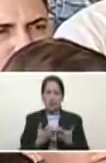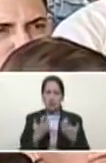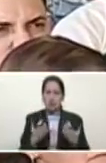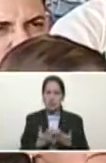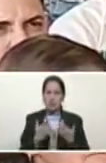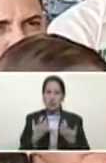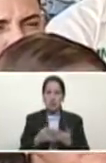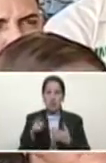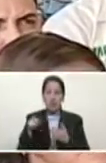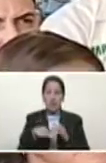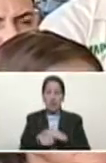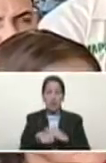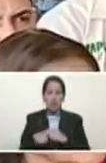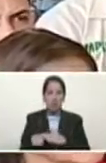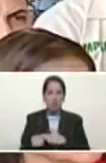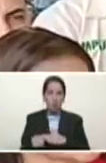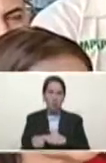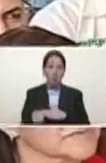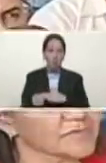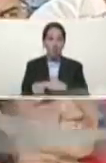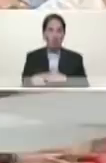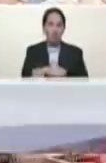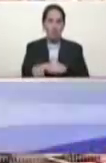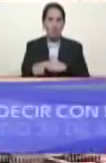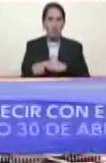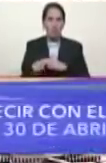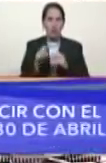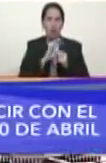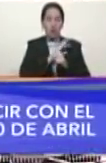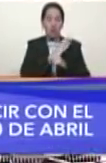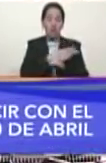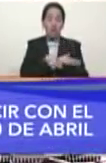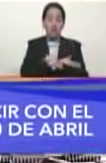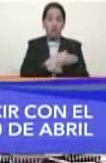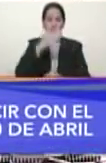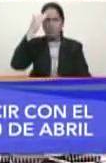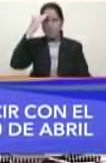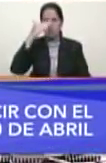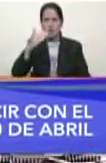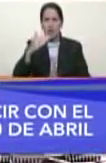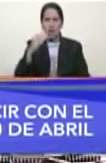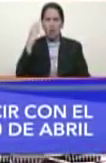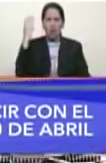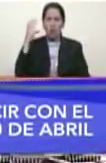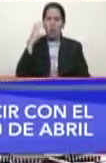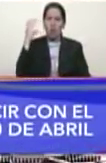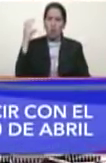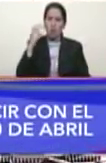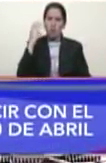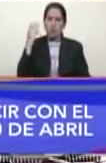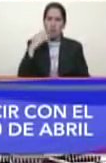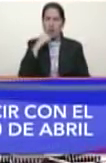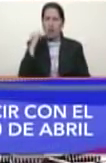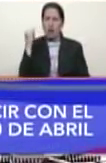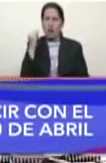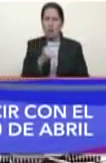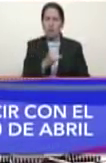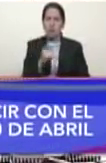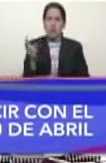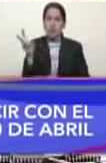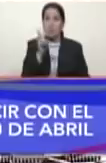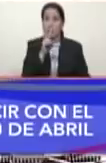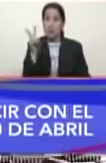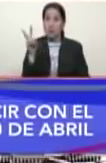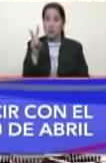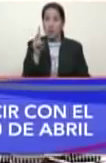allá adentro. Y el jefe de las fuerzas militares colombianas, de manera indigna, acusa que en Venezuela hay más de